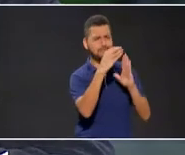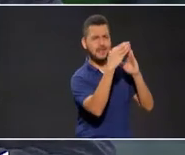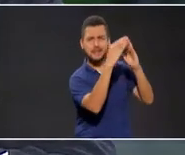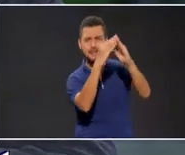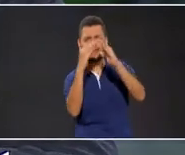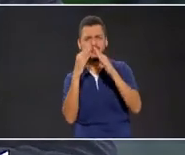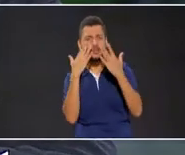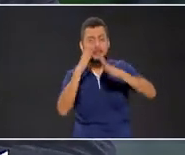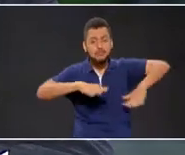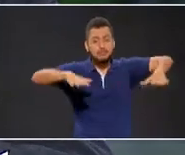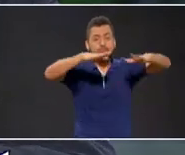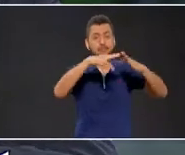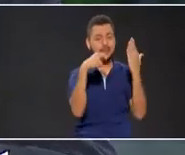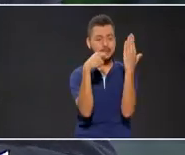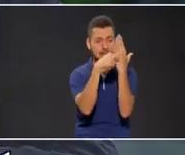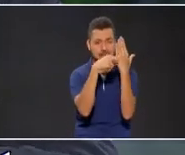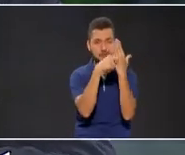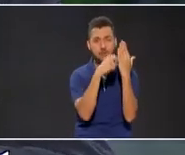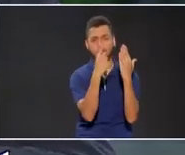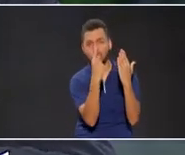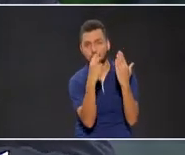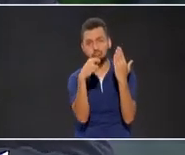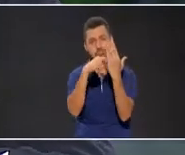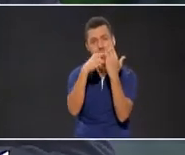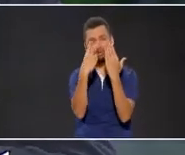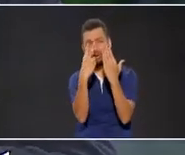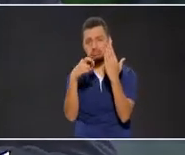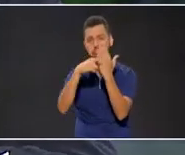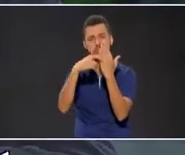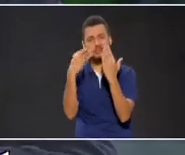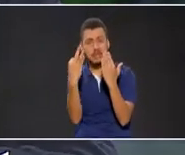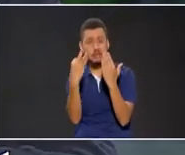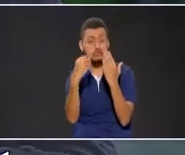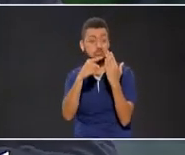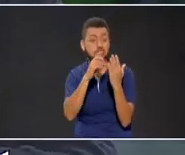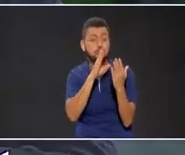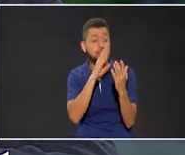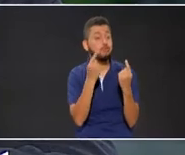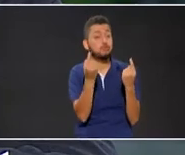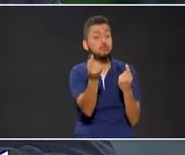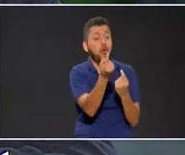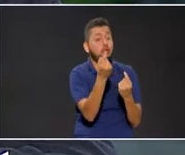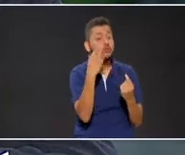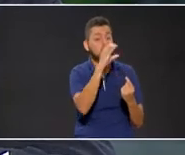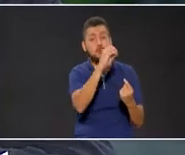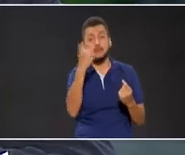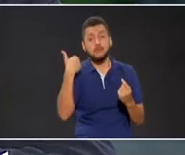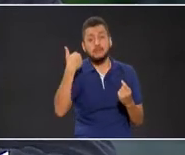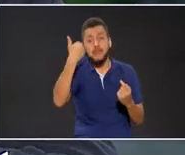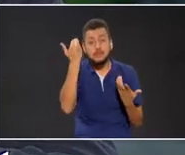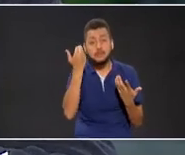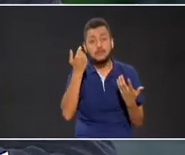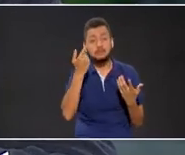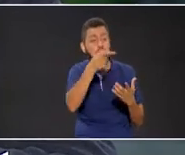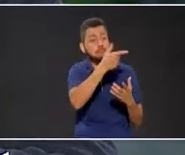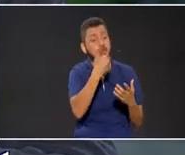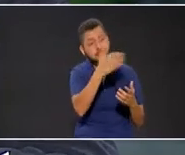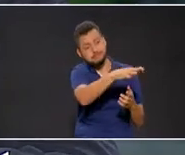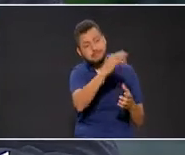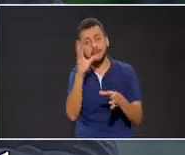mayoría hay que darles una asistencia directa en albergues en asistencia profesional para que ellos puedan llevar adelante sus